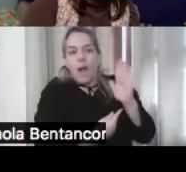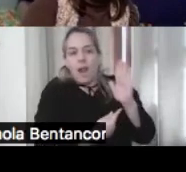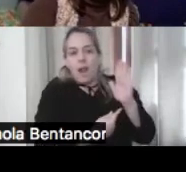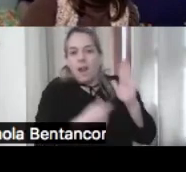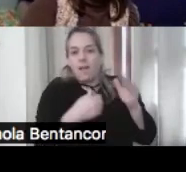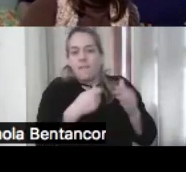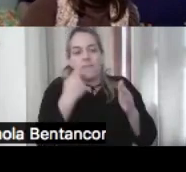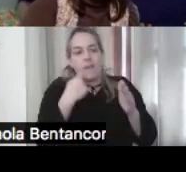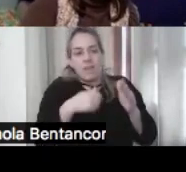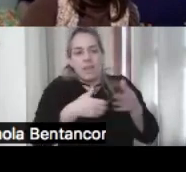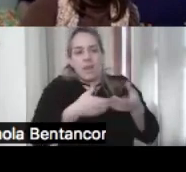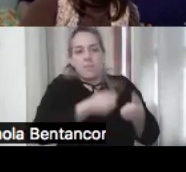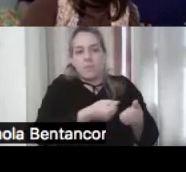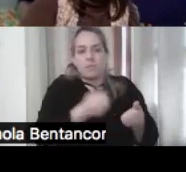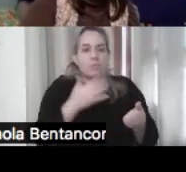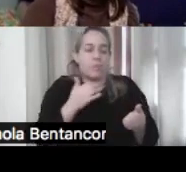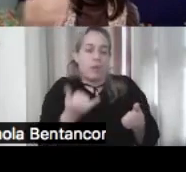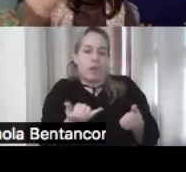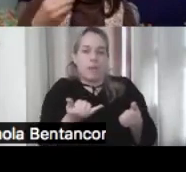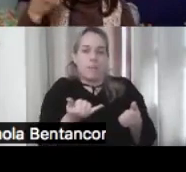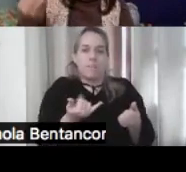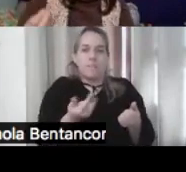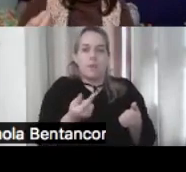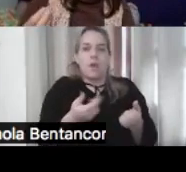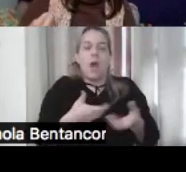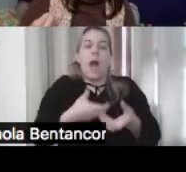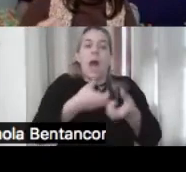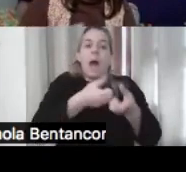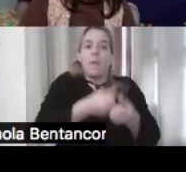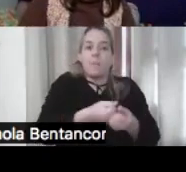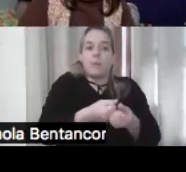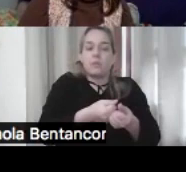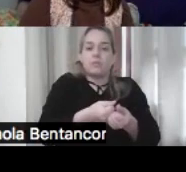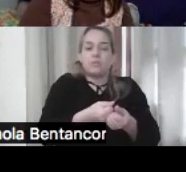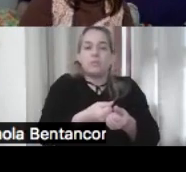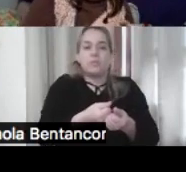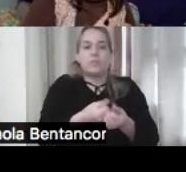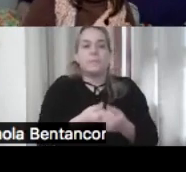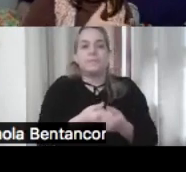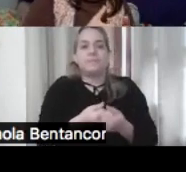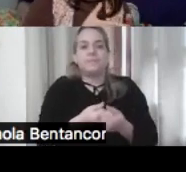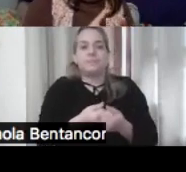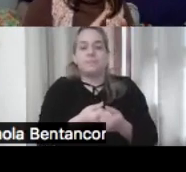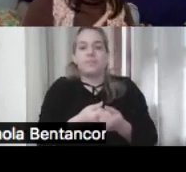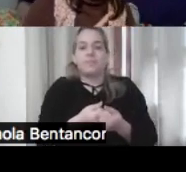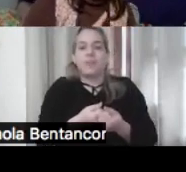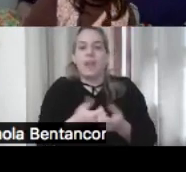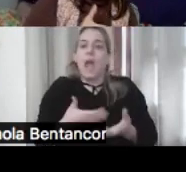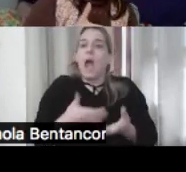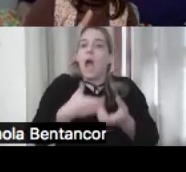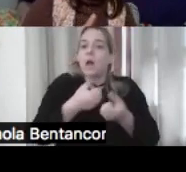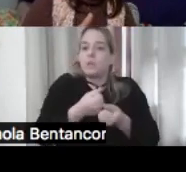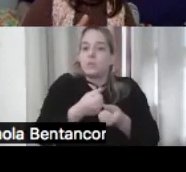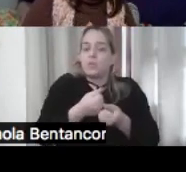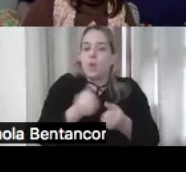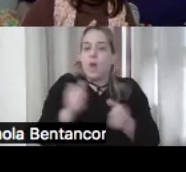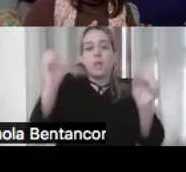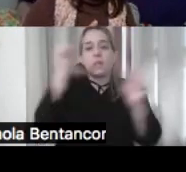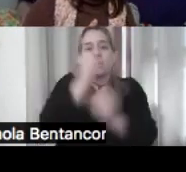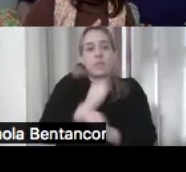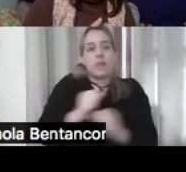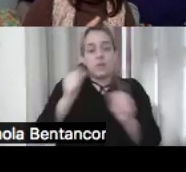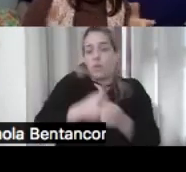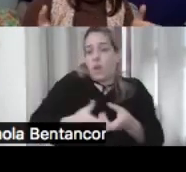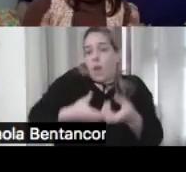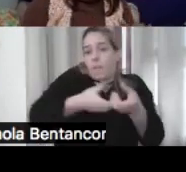Los apoyos que más podemos conocer o los más fáciles de identificar tienen que ver con algo que se llama ayudas técnicas o tecnología